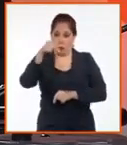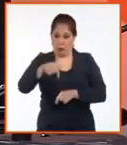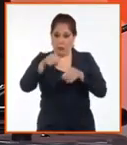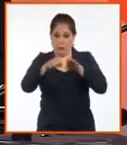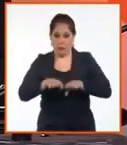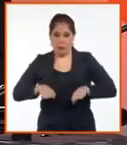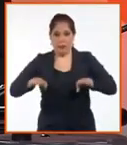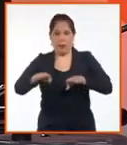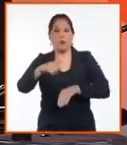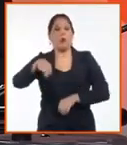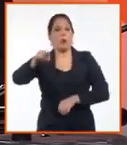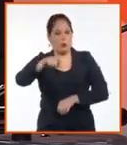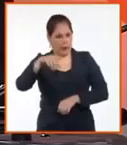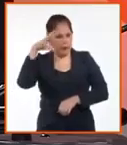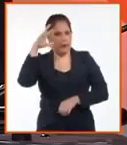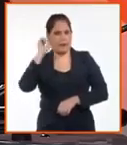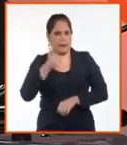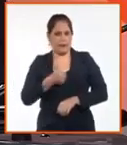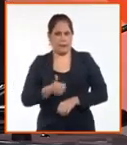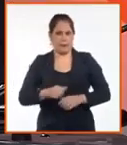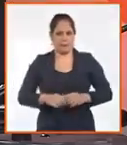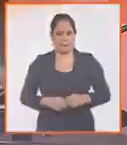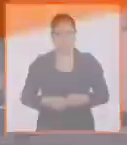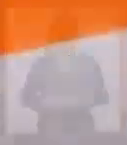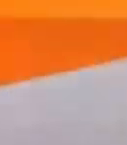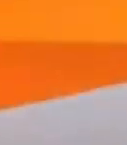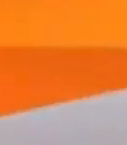será de mucho interés para nuestro pueblo